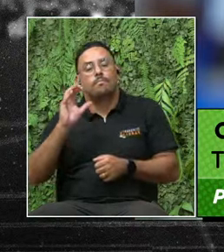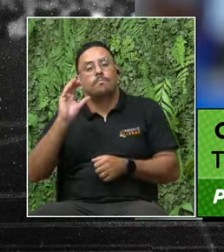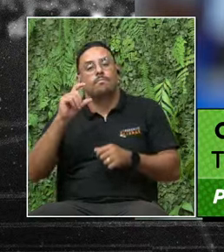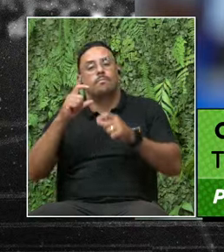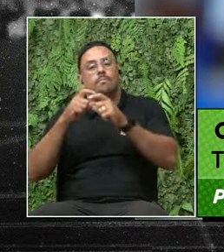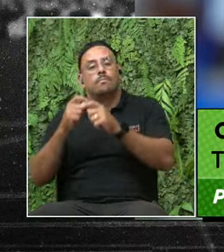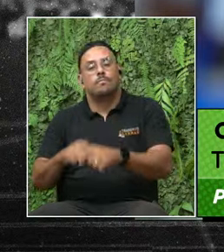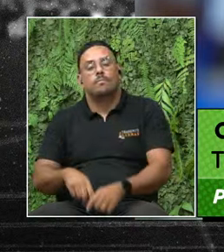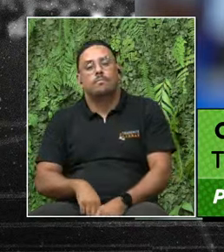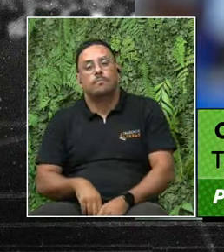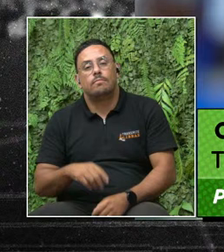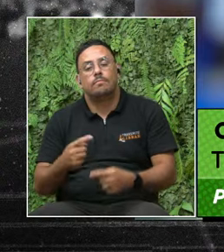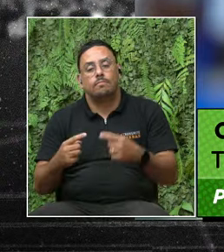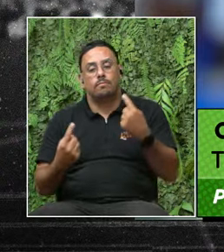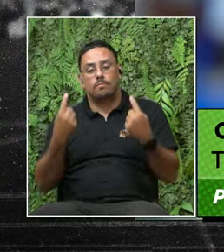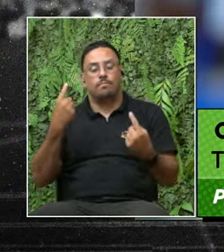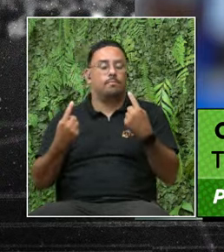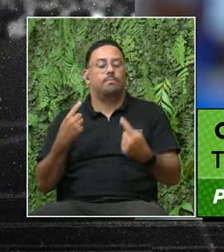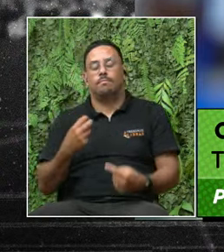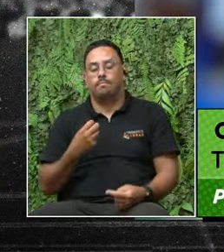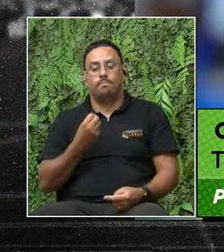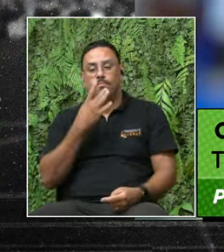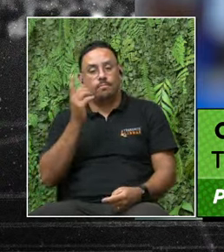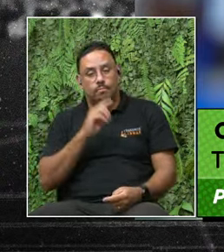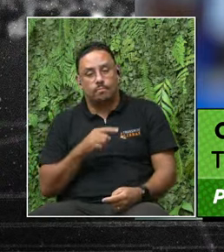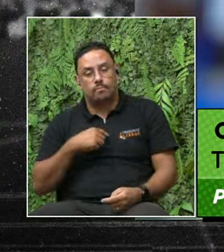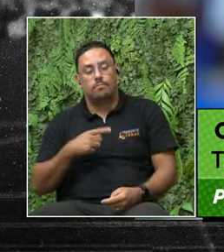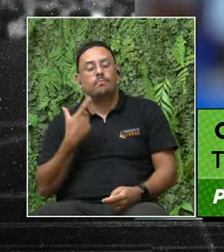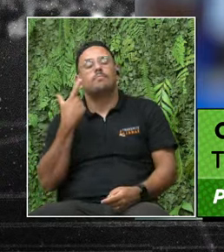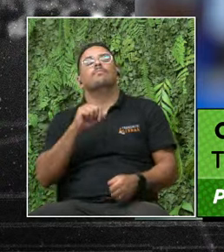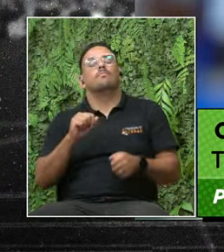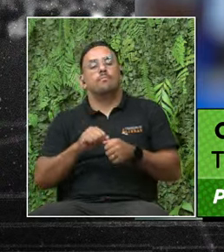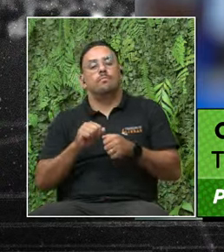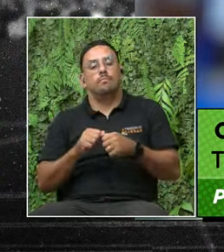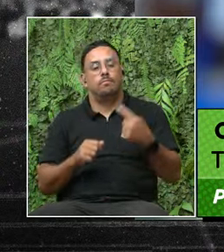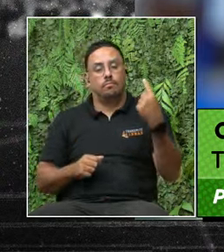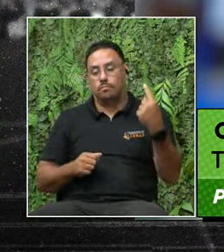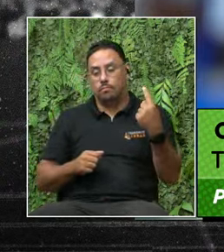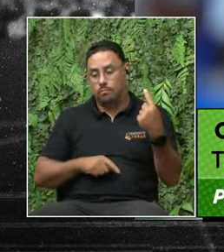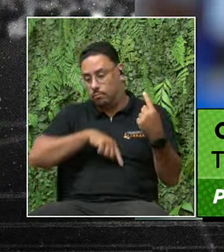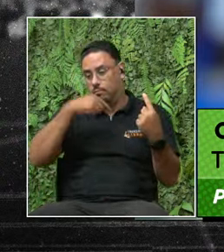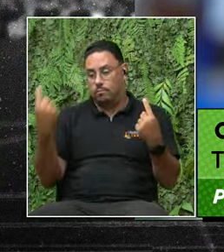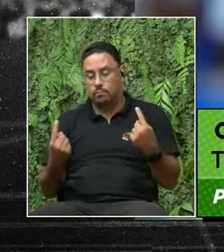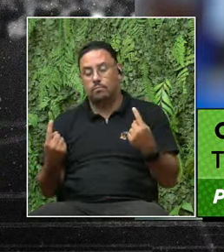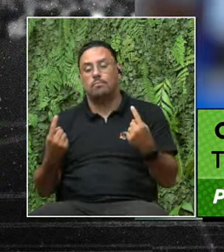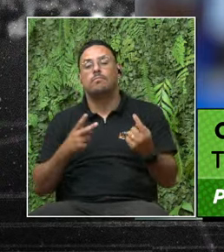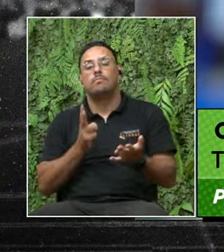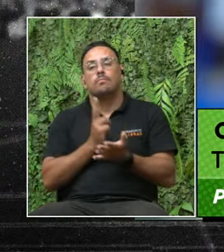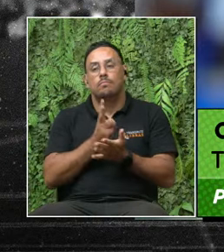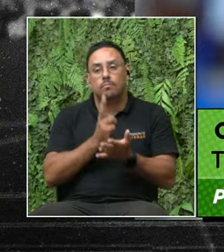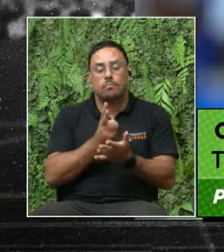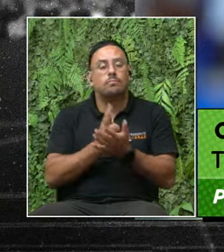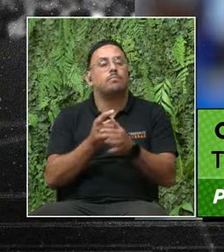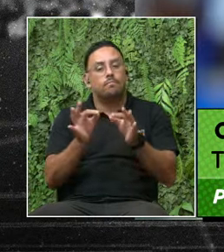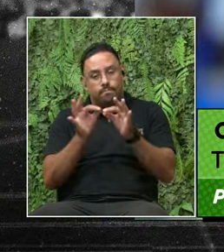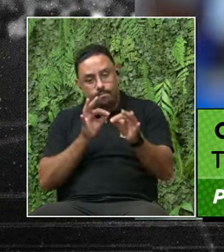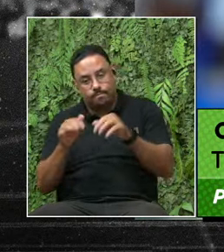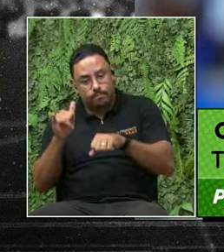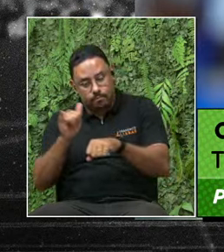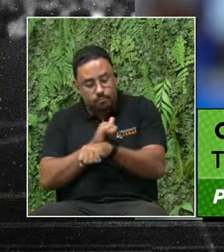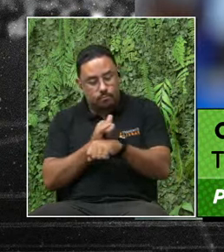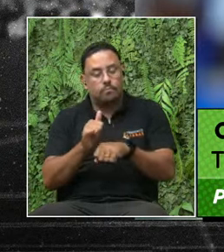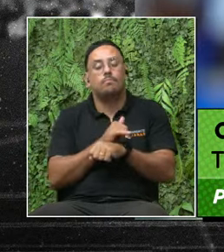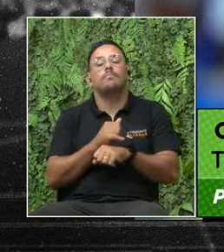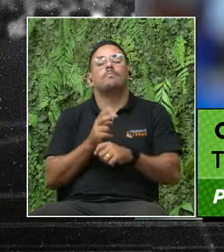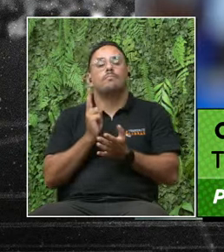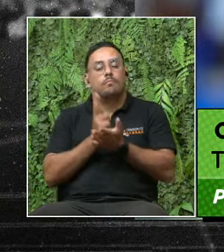para el empate una ve que CONSEG empatar seguimos con ese plan de juego ser